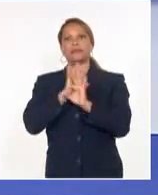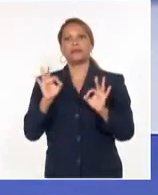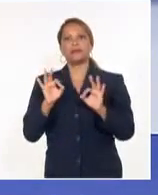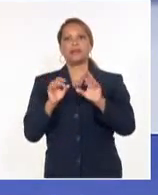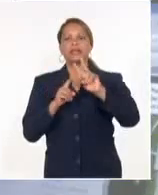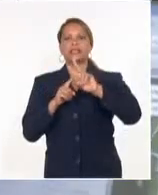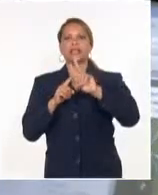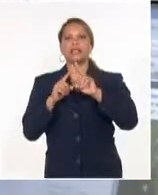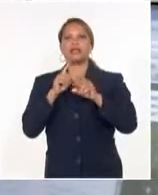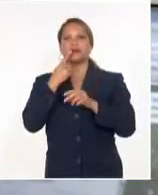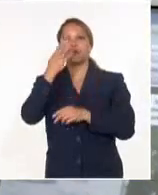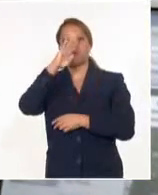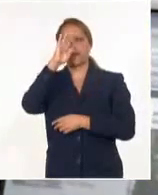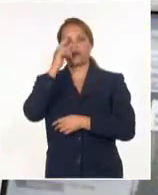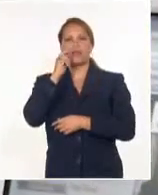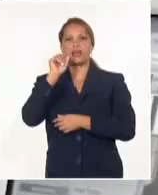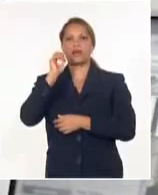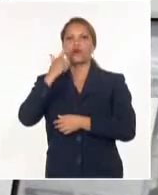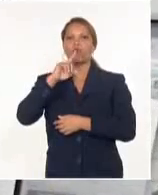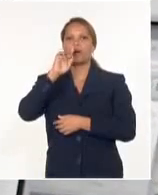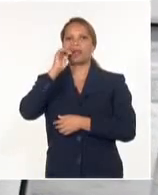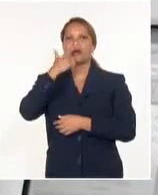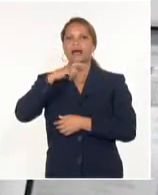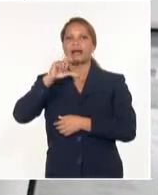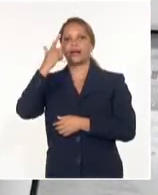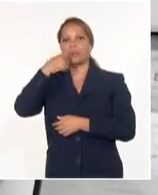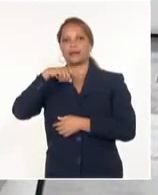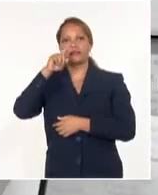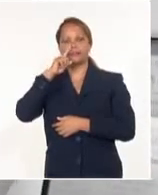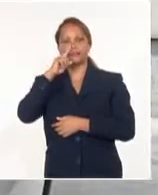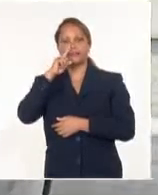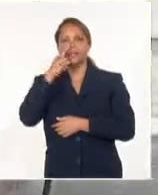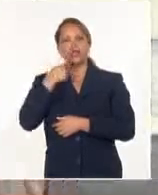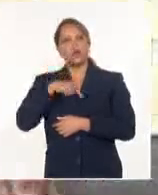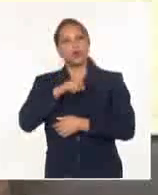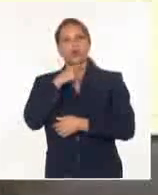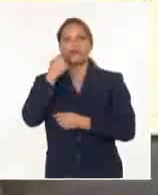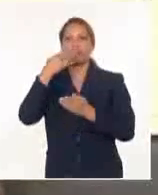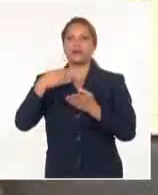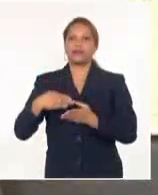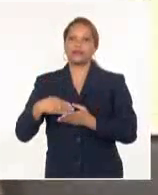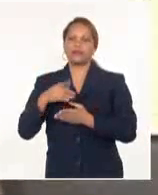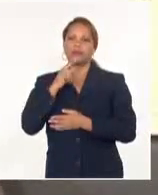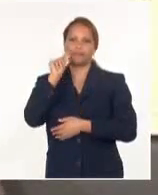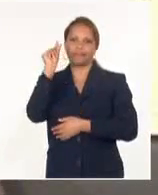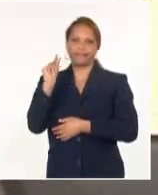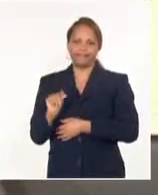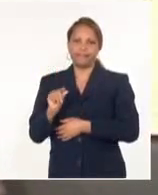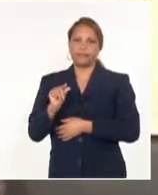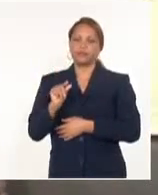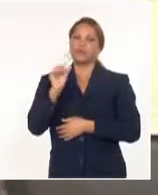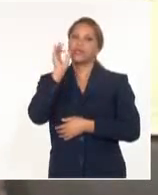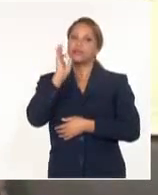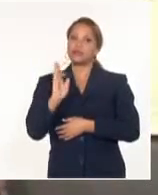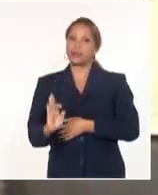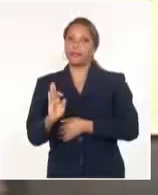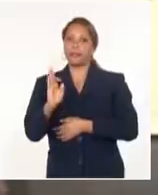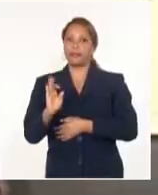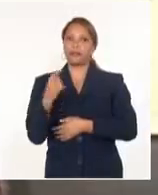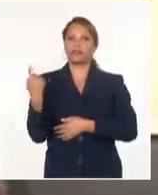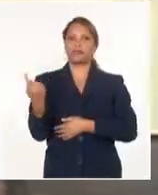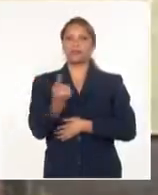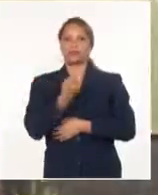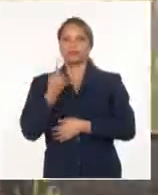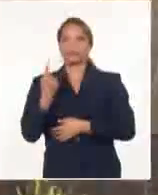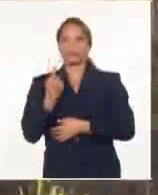Telecubanacán. Hoy despedimos a Luis Ovidio, un ser querido y respetado. Para muchos de nosotros fue